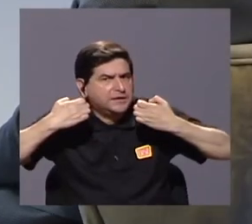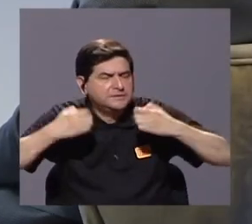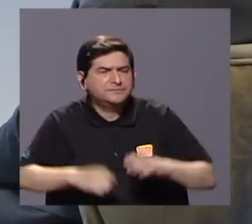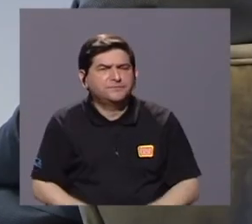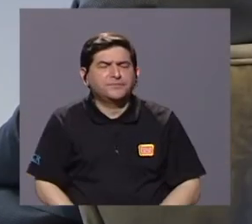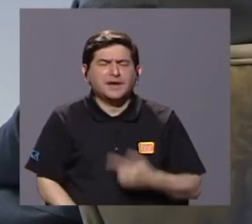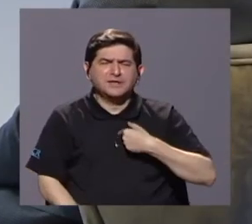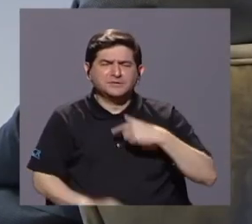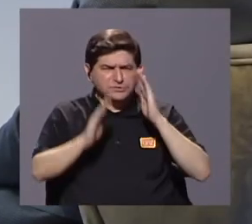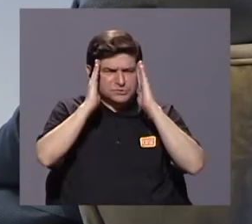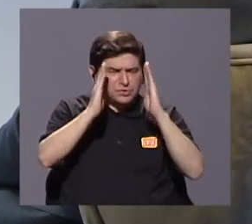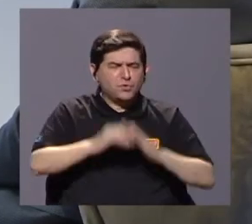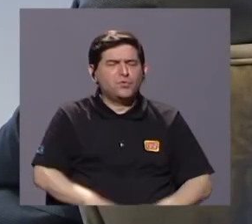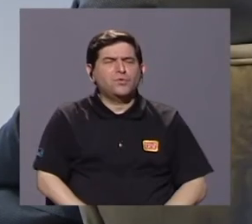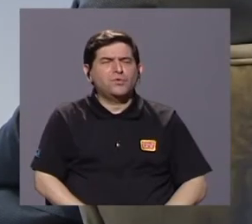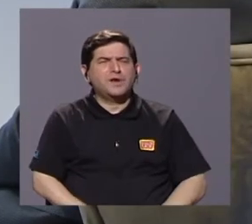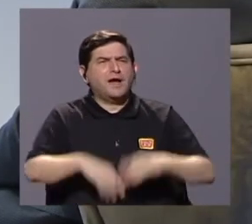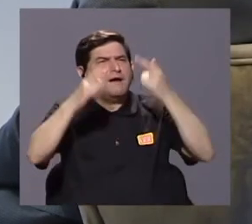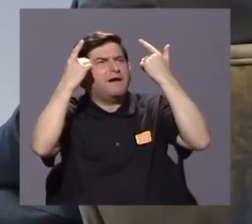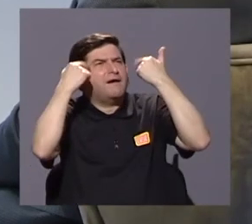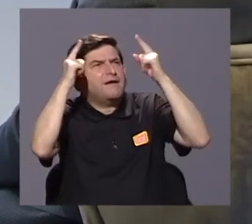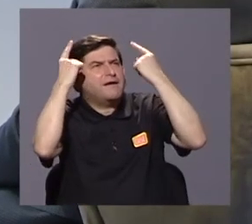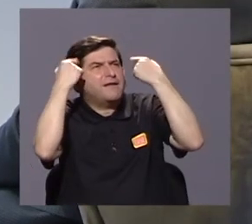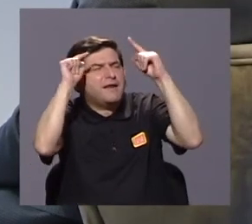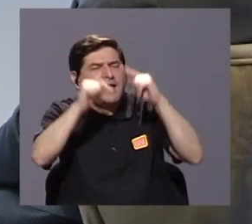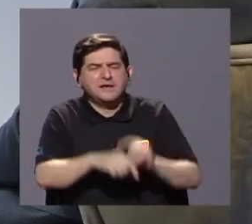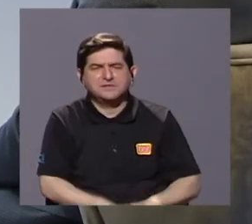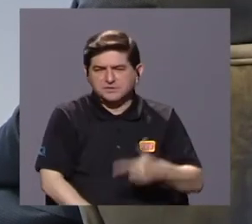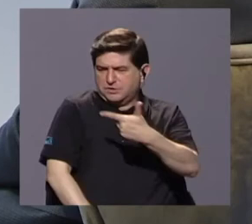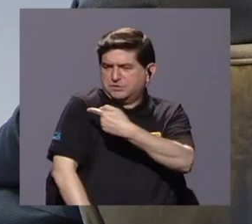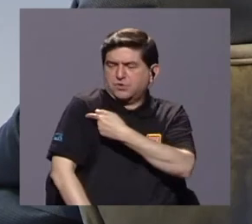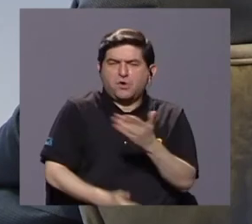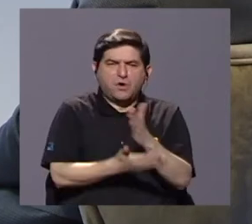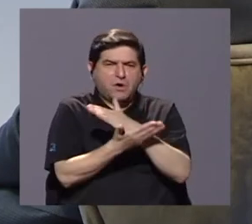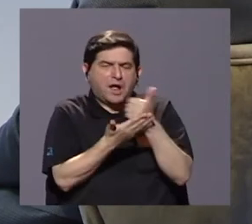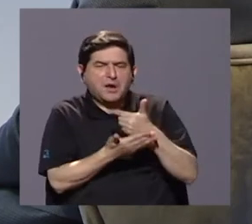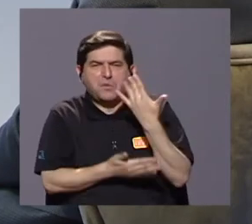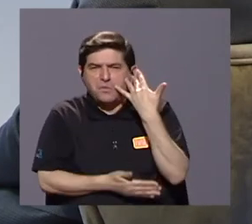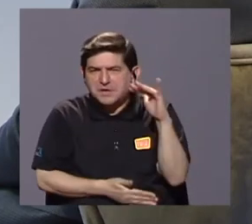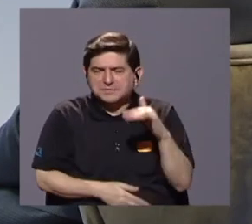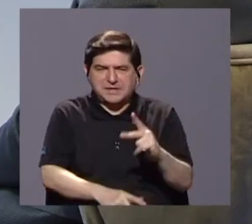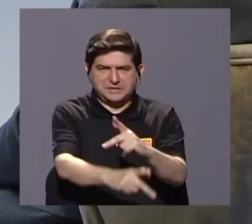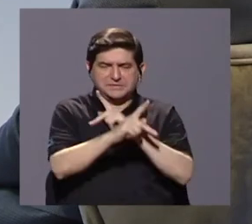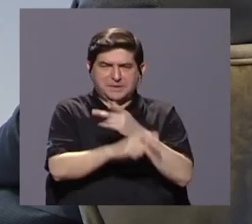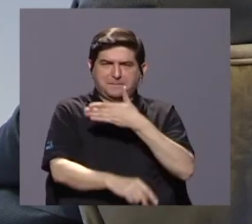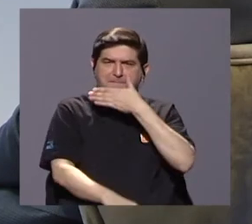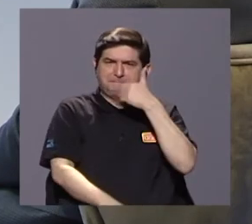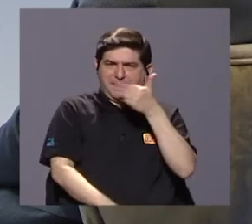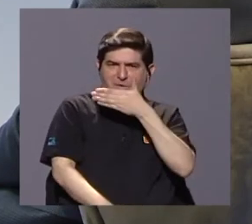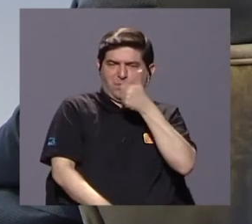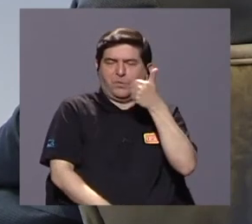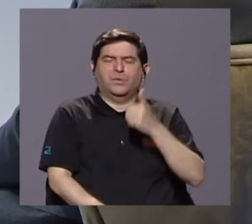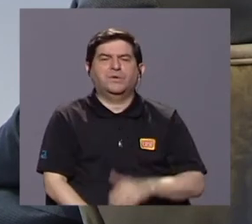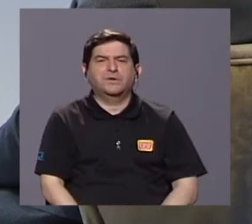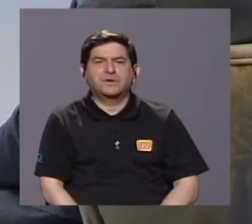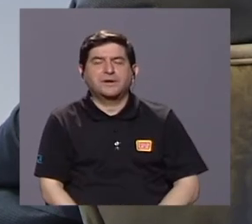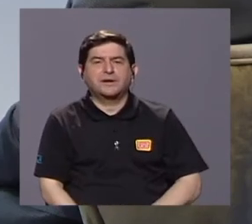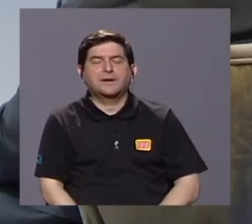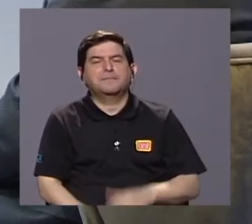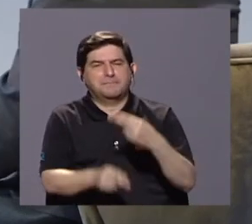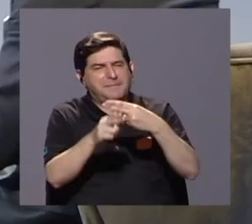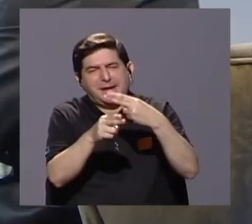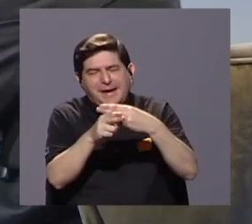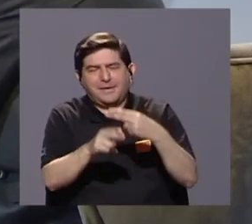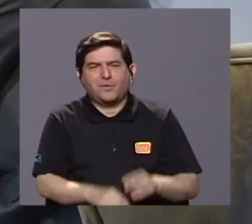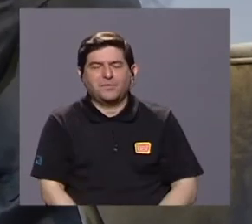Bueno, si uno se fija en la eficacia vacunal, podríamos decir que hay unas que aparentemente protegen más. Digamos, tenemos, para ponerle nombre,